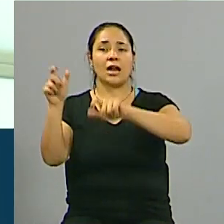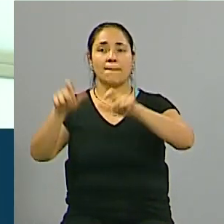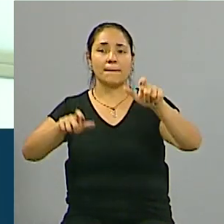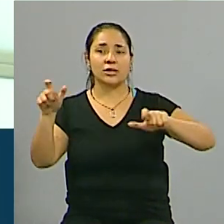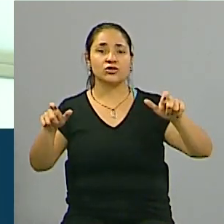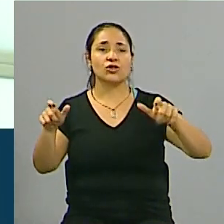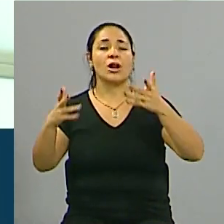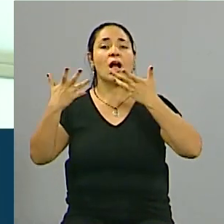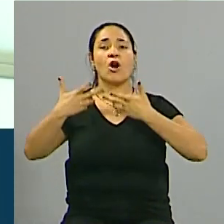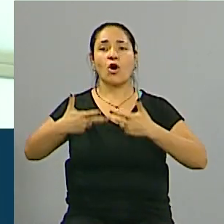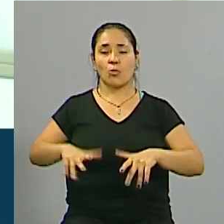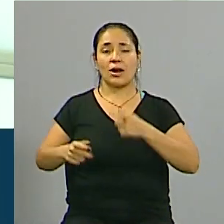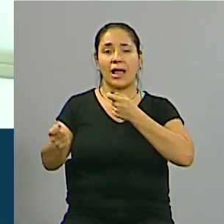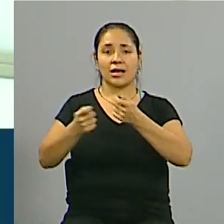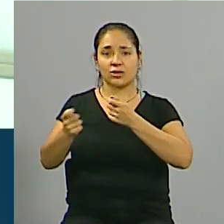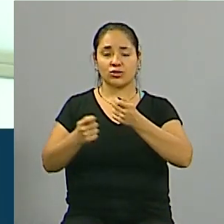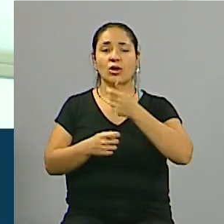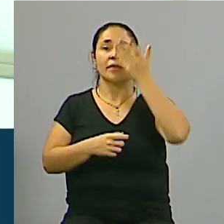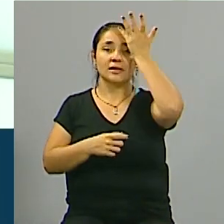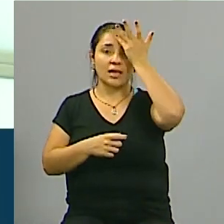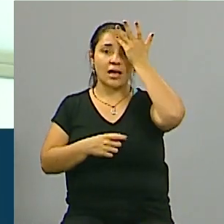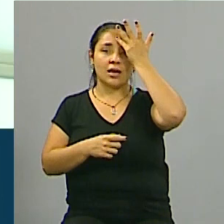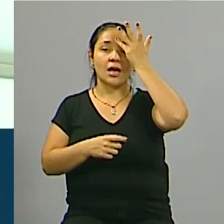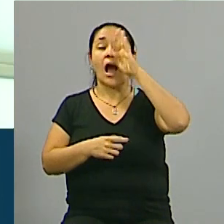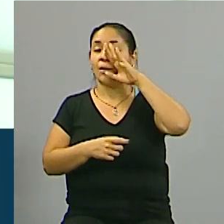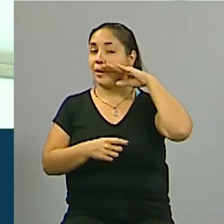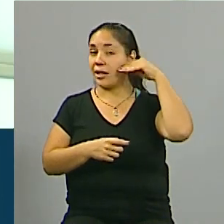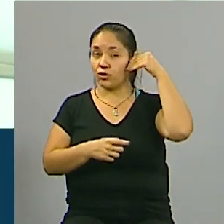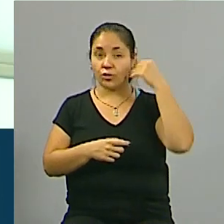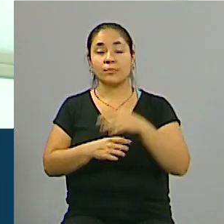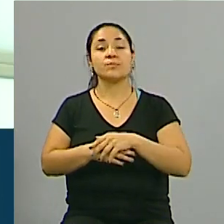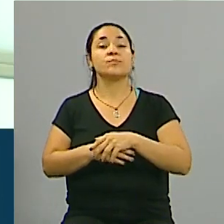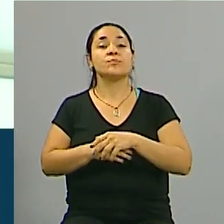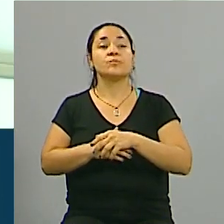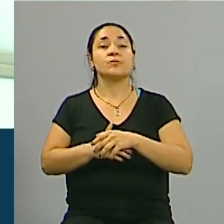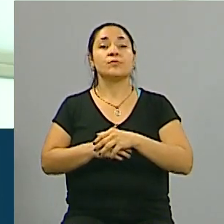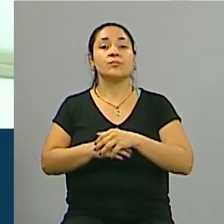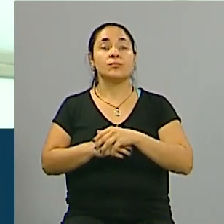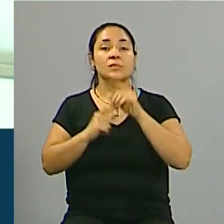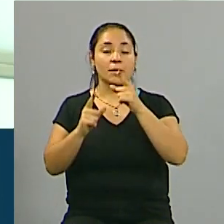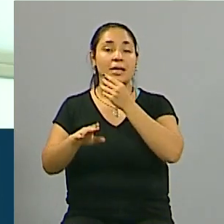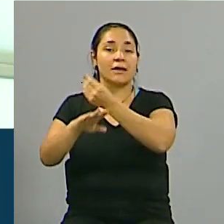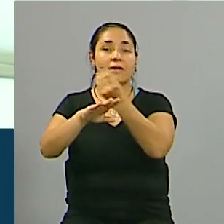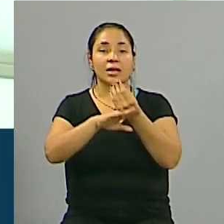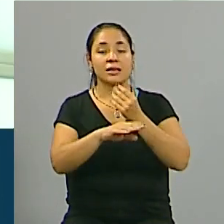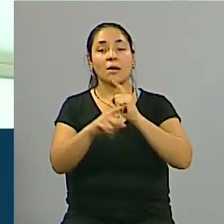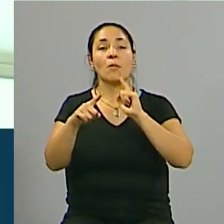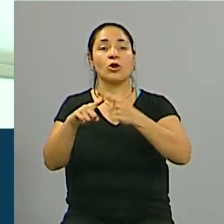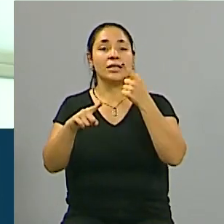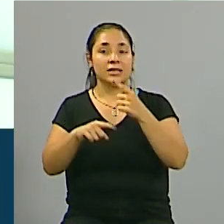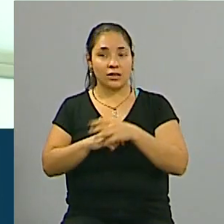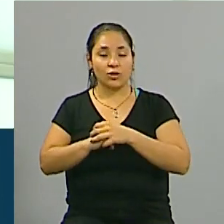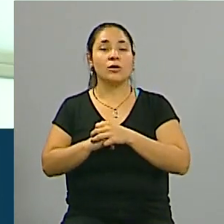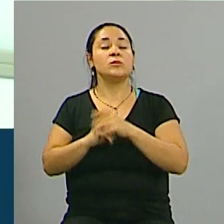ciudadana común de la gestión de Alberto Fernández, cómo es de pronto la imagen que hay de los referentes políticos, y muy sorprendente, ¿no? Esto que